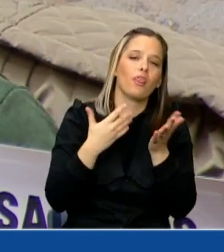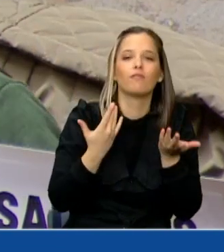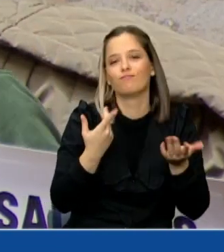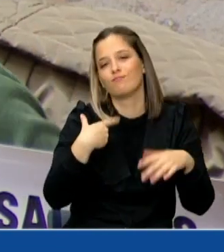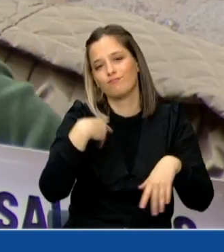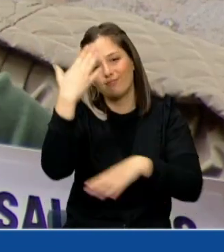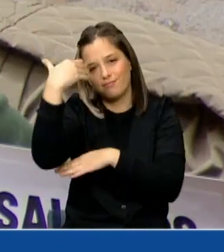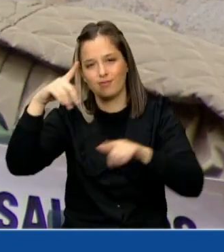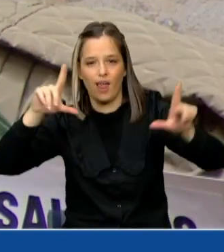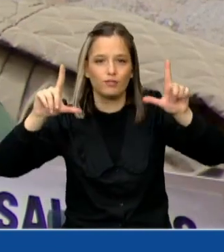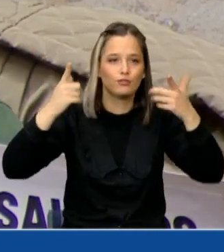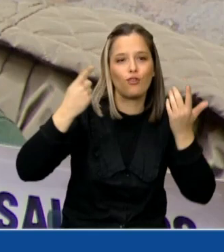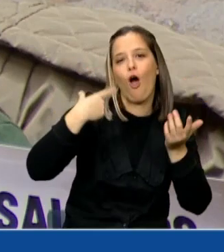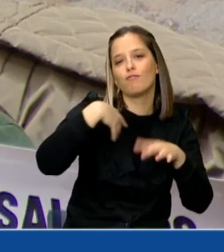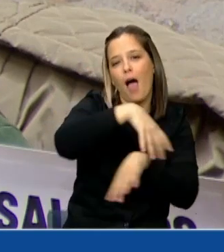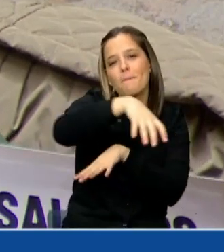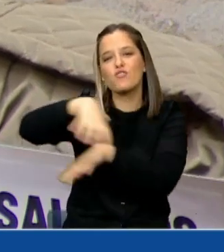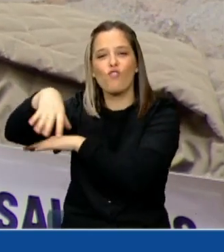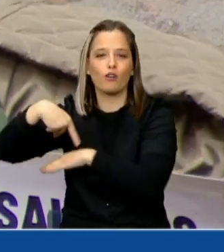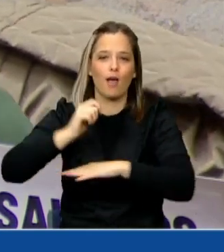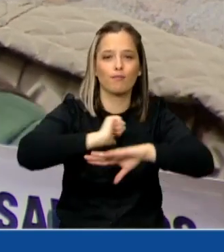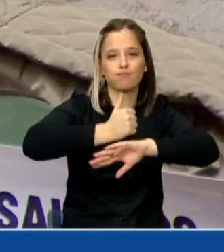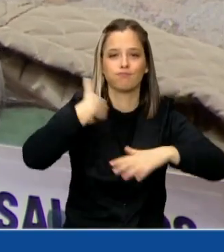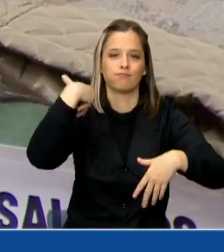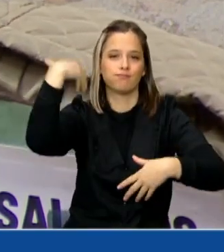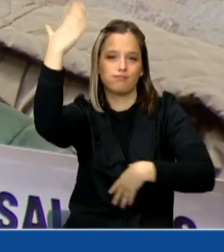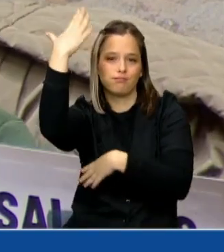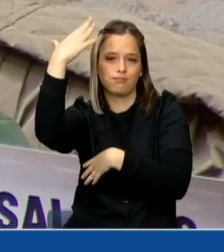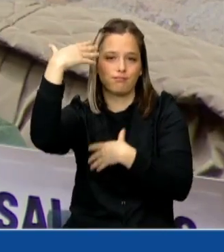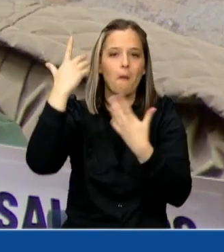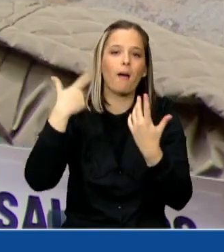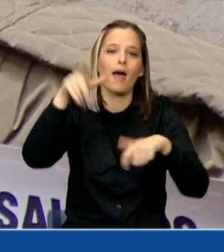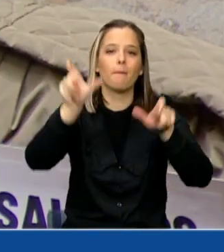nada muy consecuente, sino para la